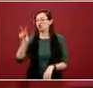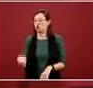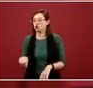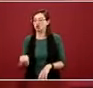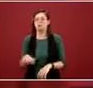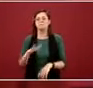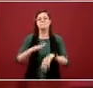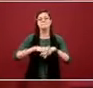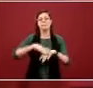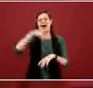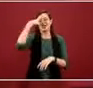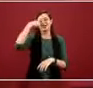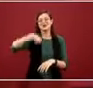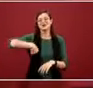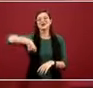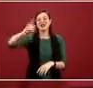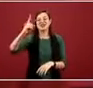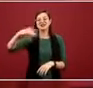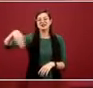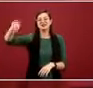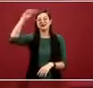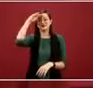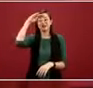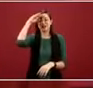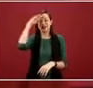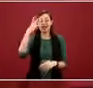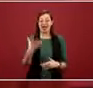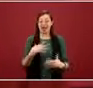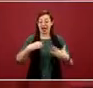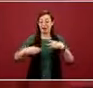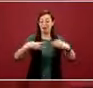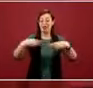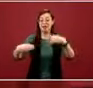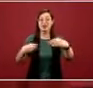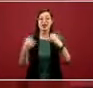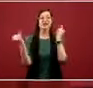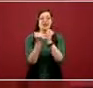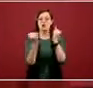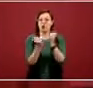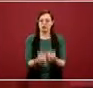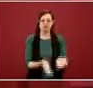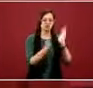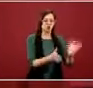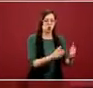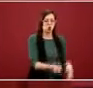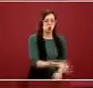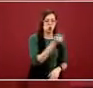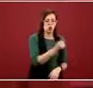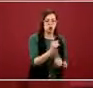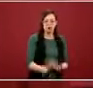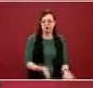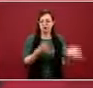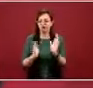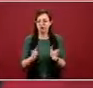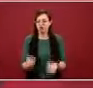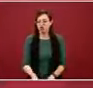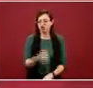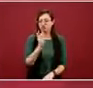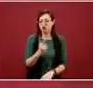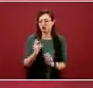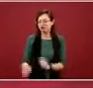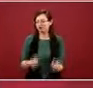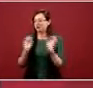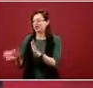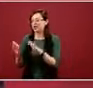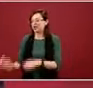y eso nos lleva a pensar que las fases de una epidemia se pueden definir en un punto preciso, porque se alcanza